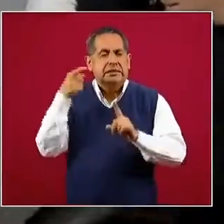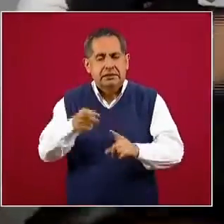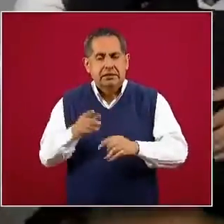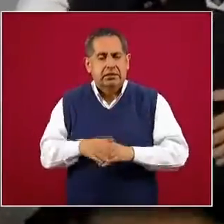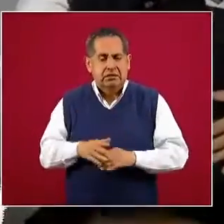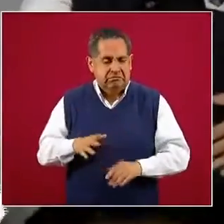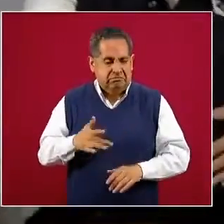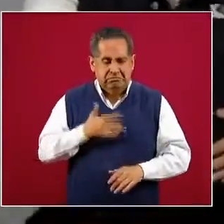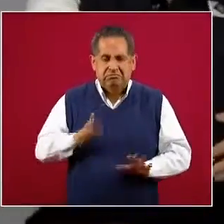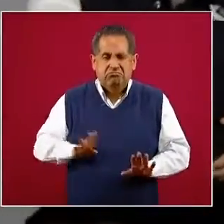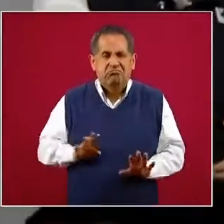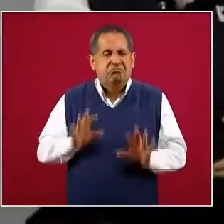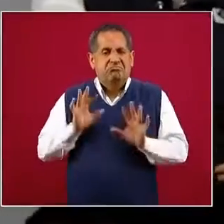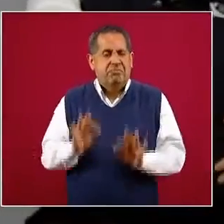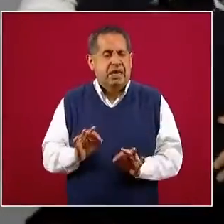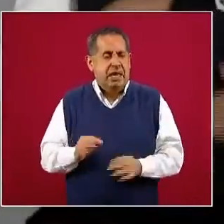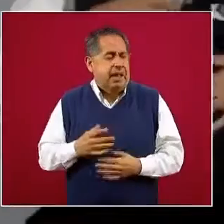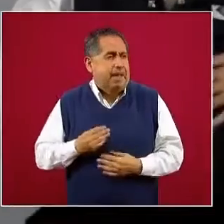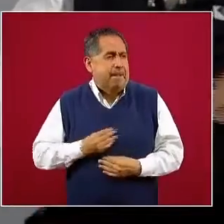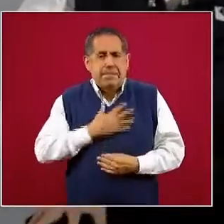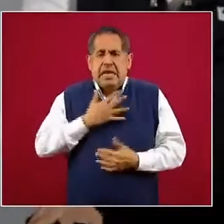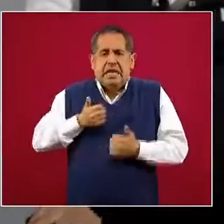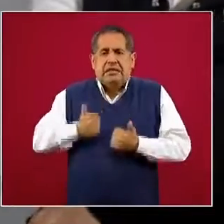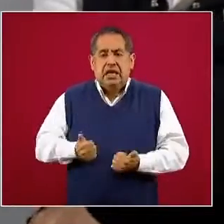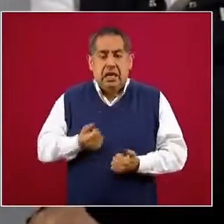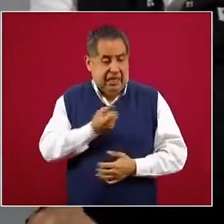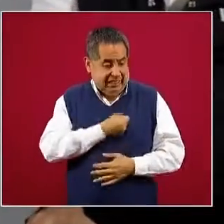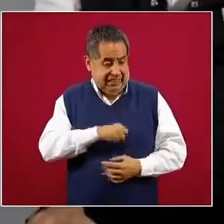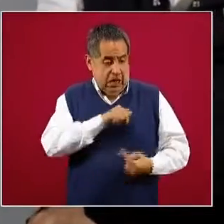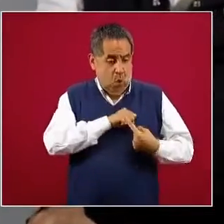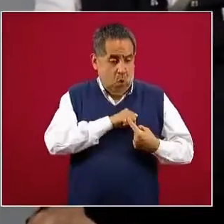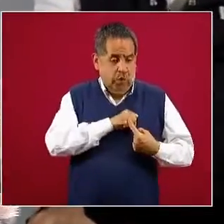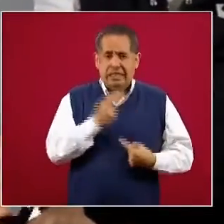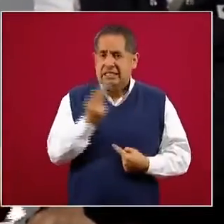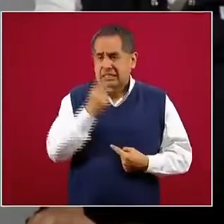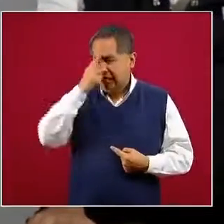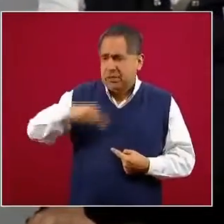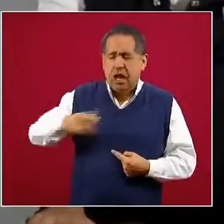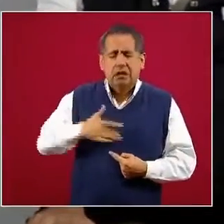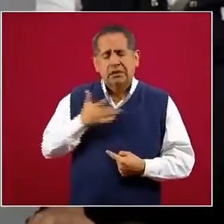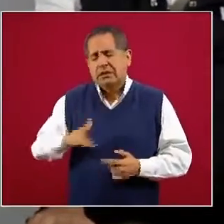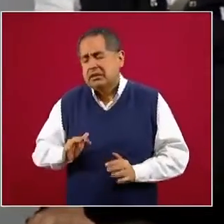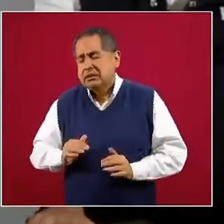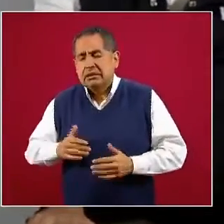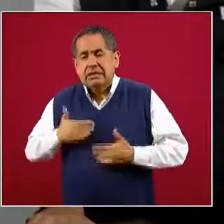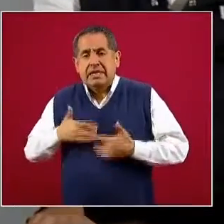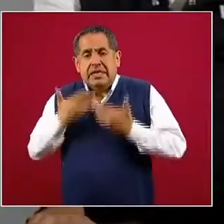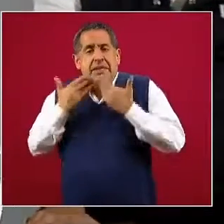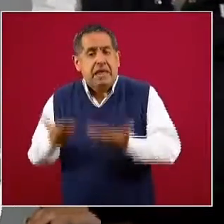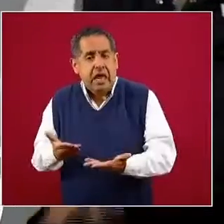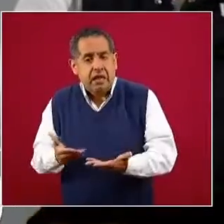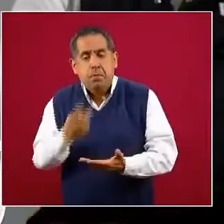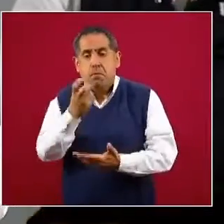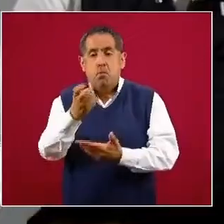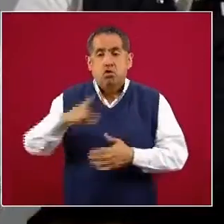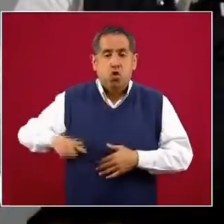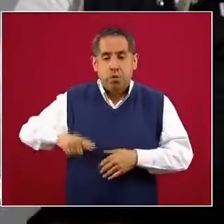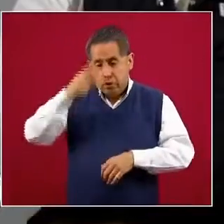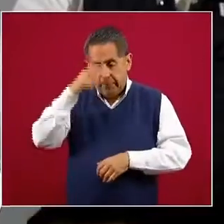las cosas. Qué bueno que haya pluralidad. Y eso para nosotros en el Gobierno de México es un